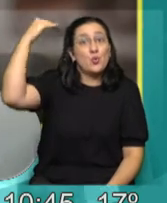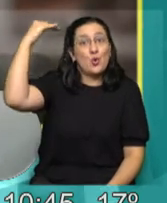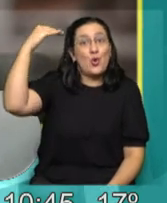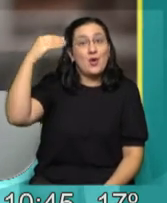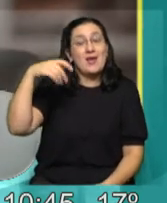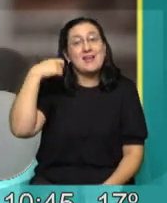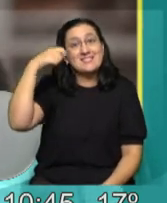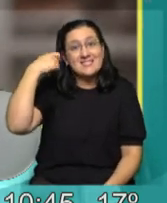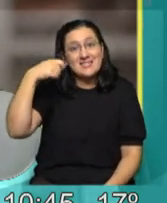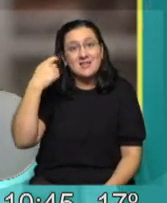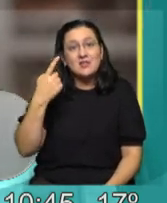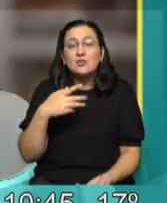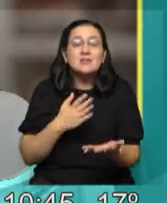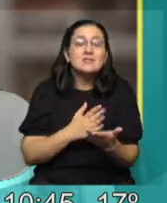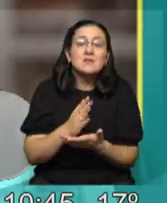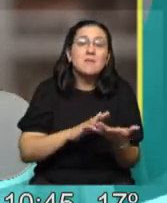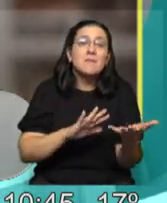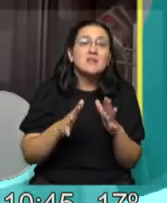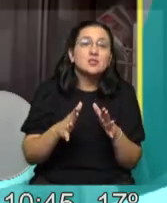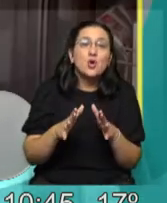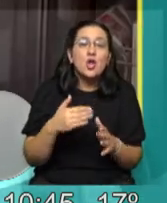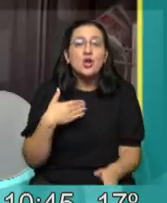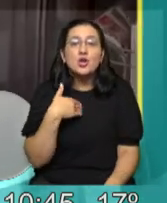Entonces lo encasillaban siempre en papeles